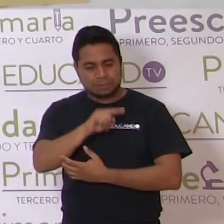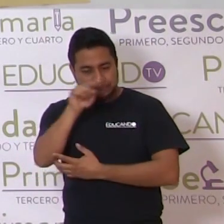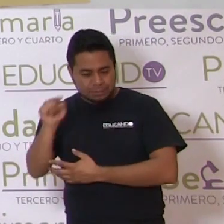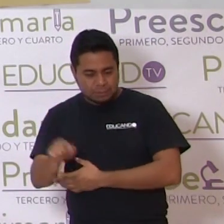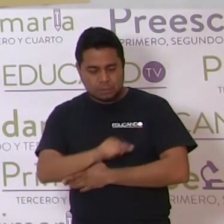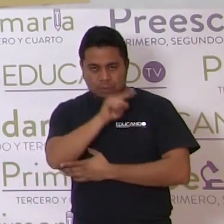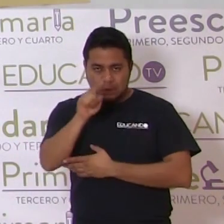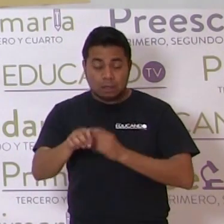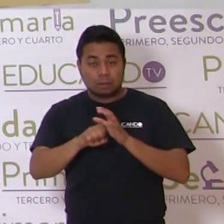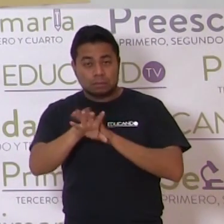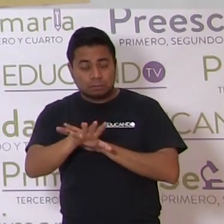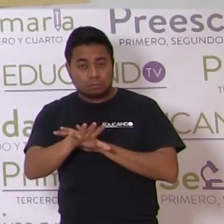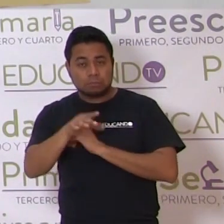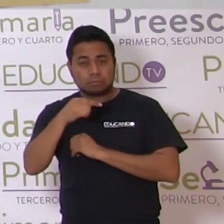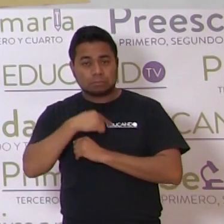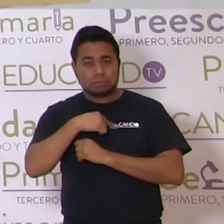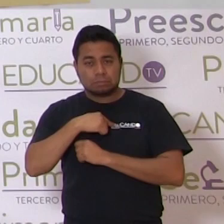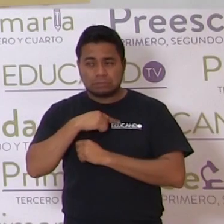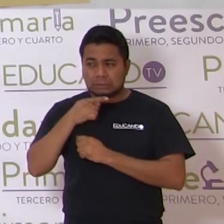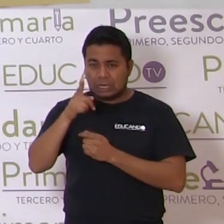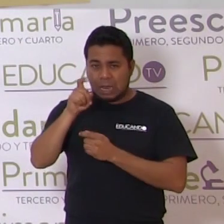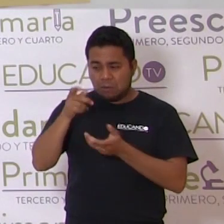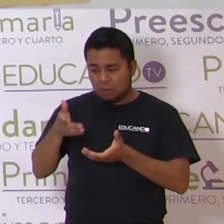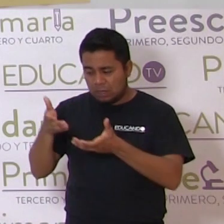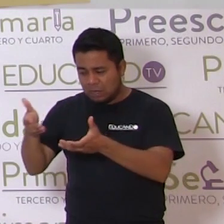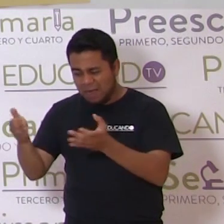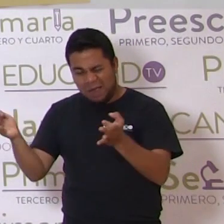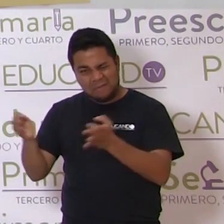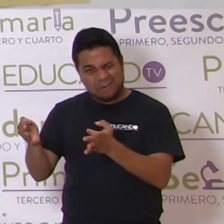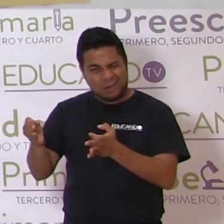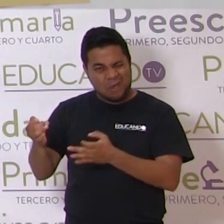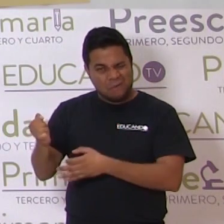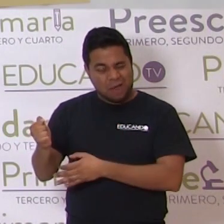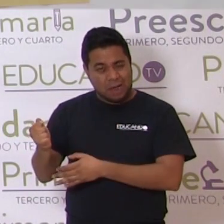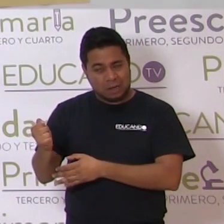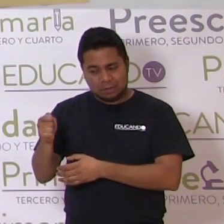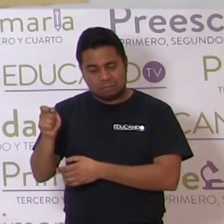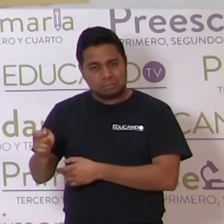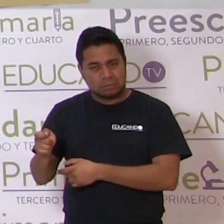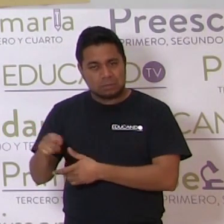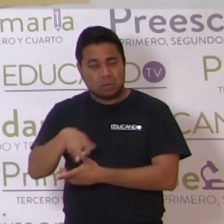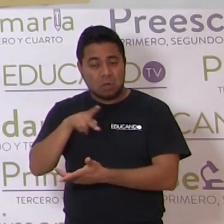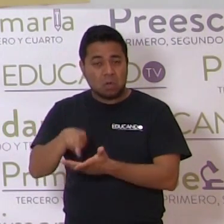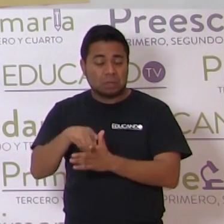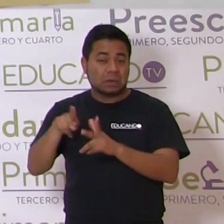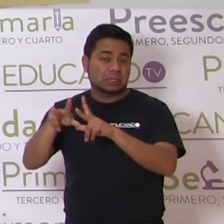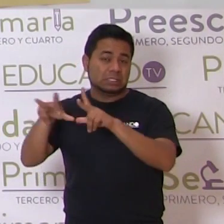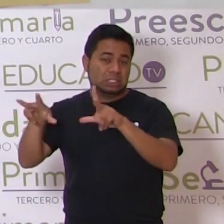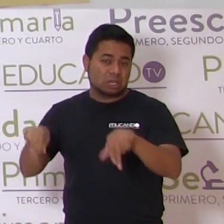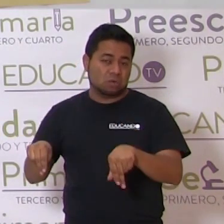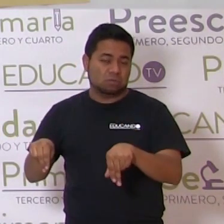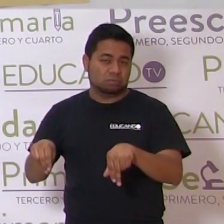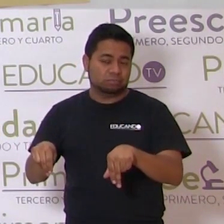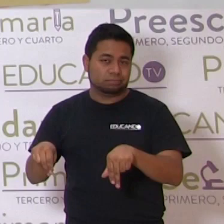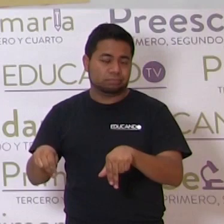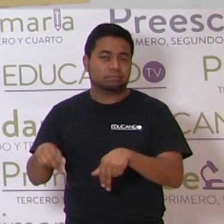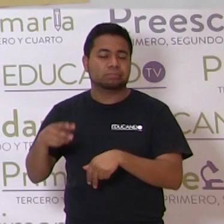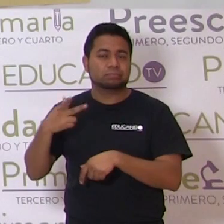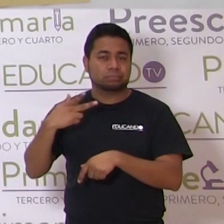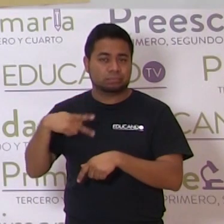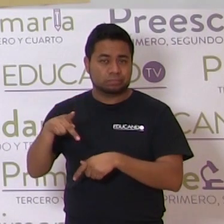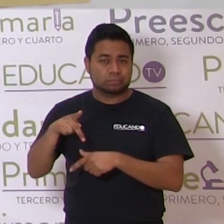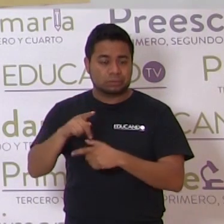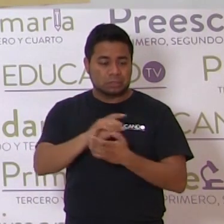la pusiéramos en un lugar muy frío, se transformaría otra vez en hielo. Pero con